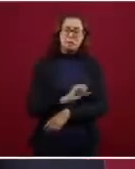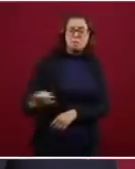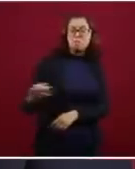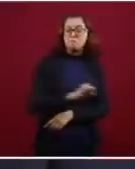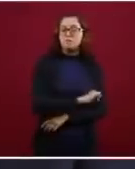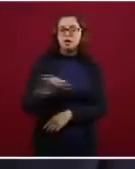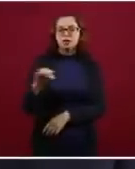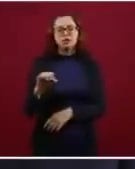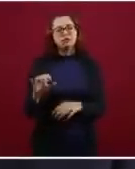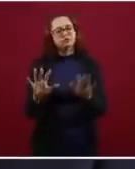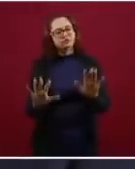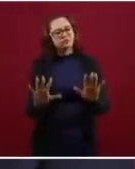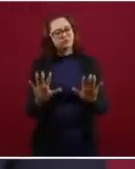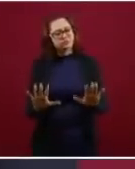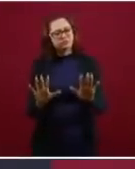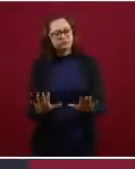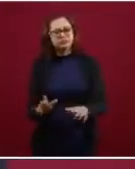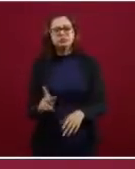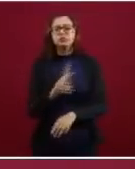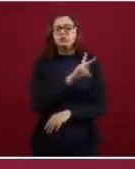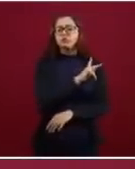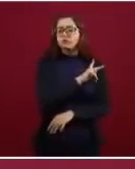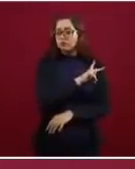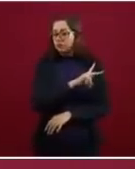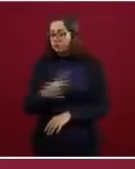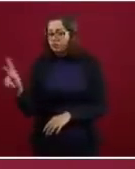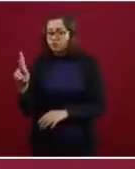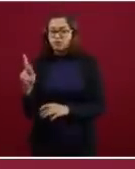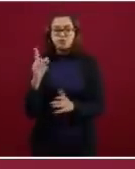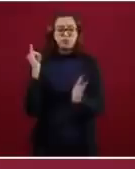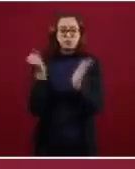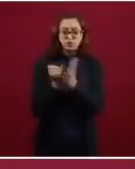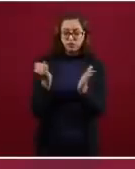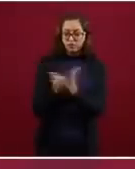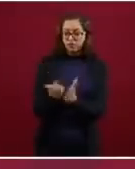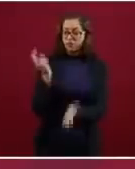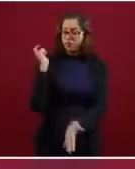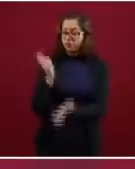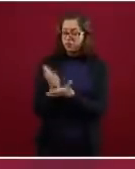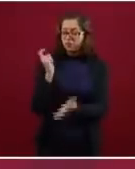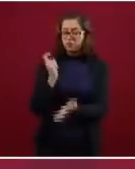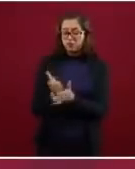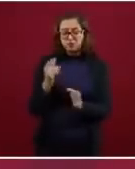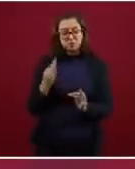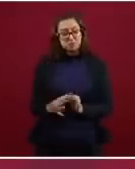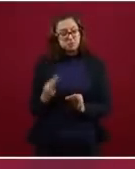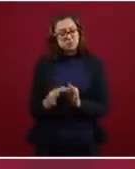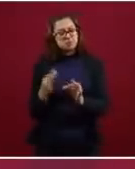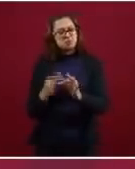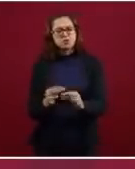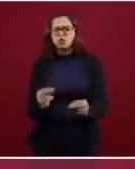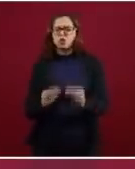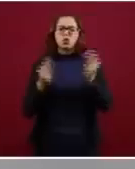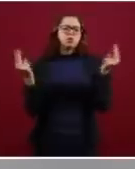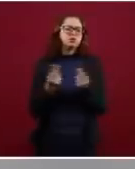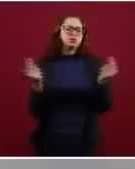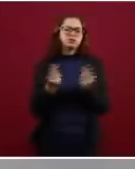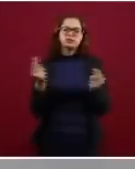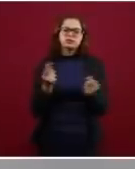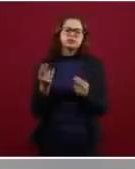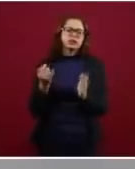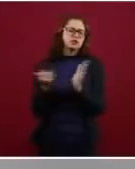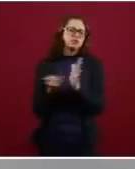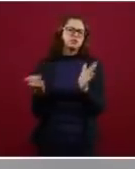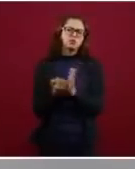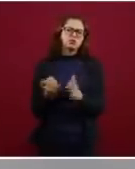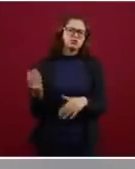no hay evasión, si todos cumplimos con nuestra responsabilidad, no hay necesidad de aumentar impuestos ni de